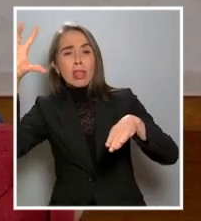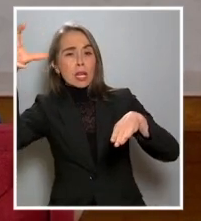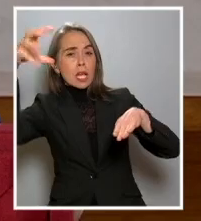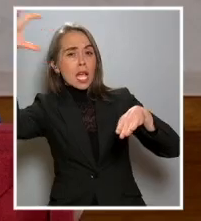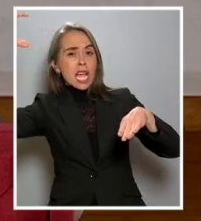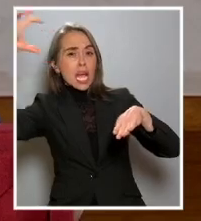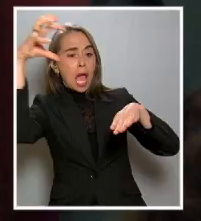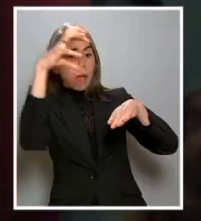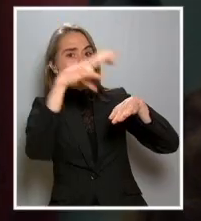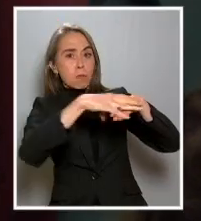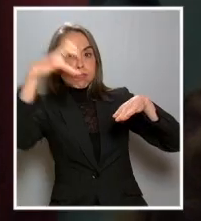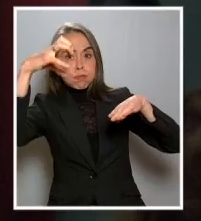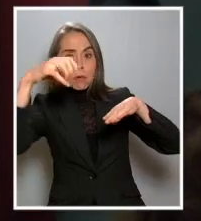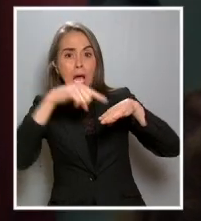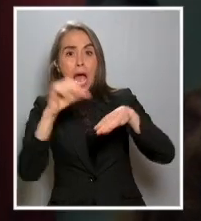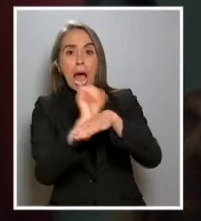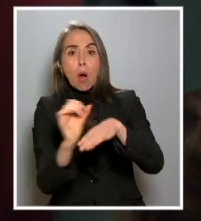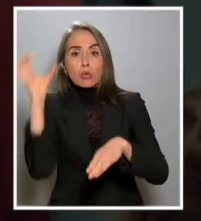más rápida.